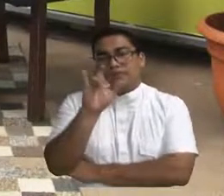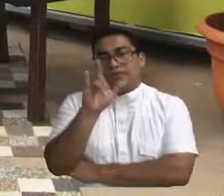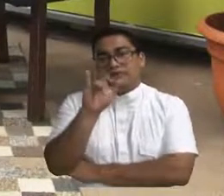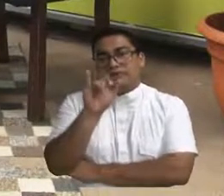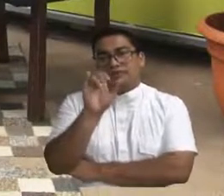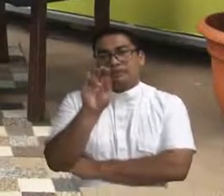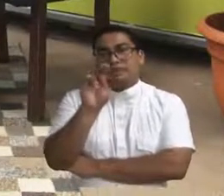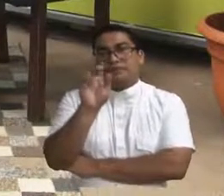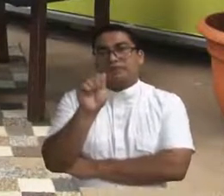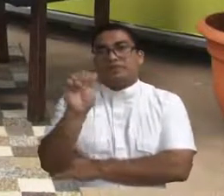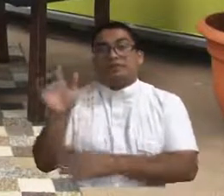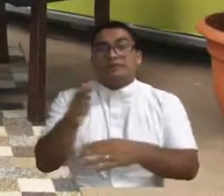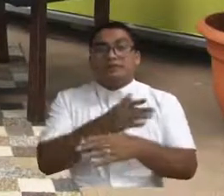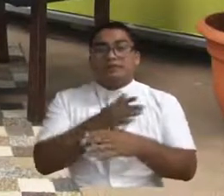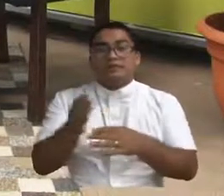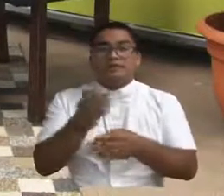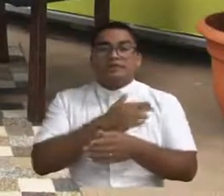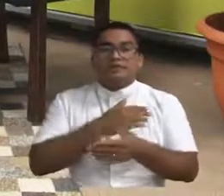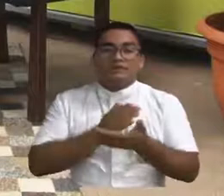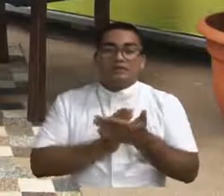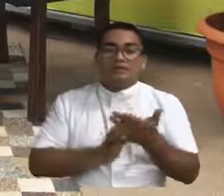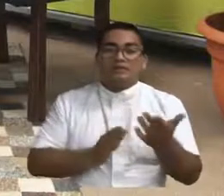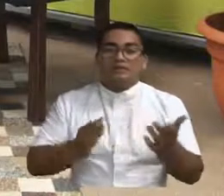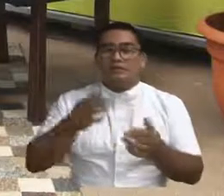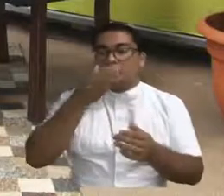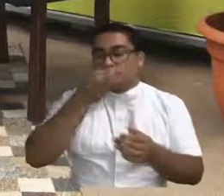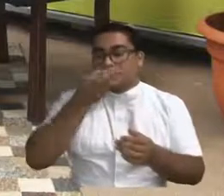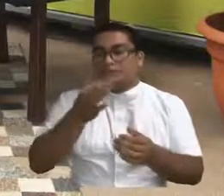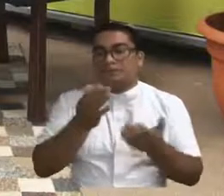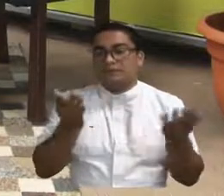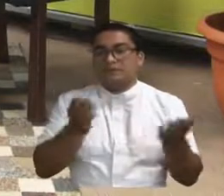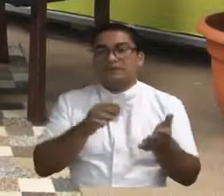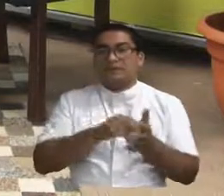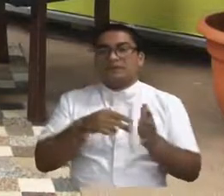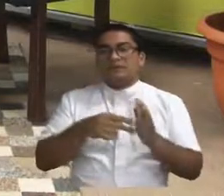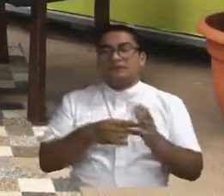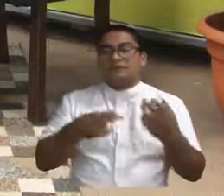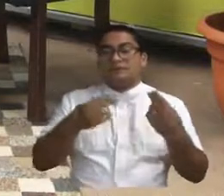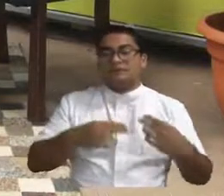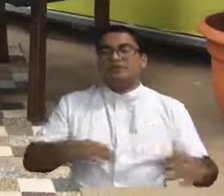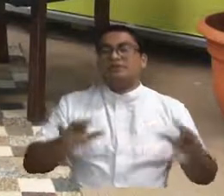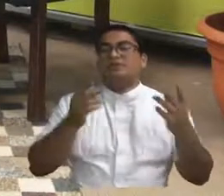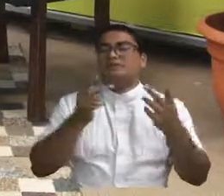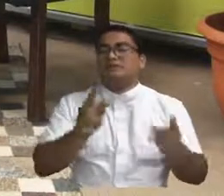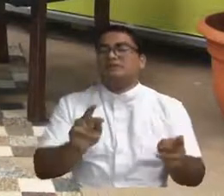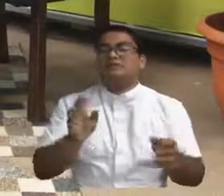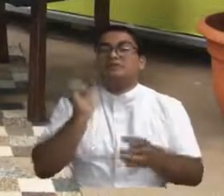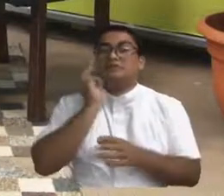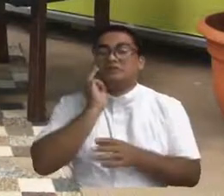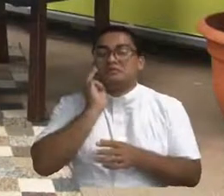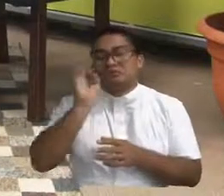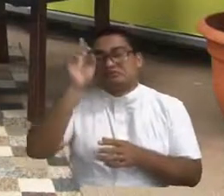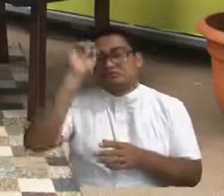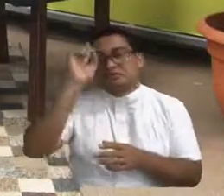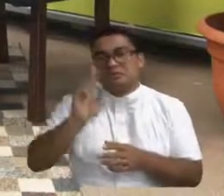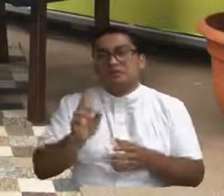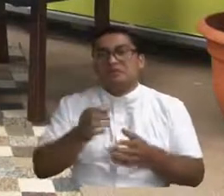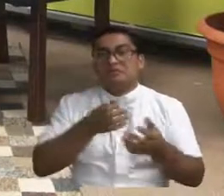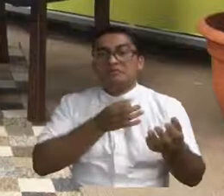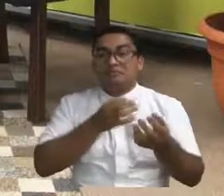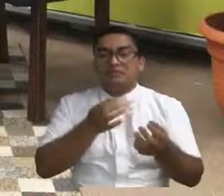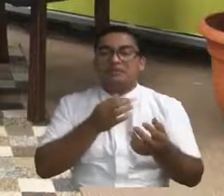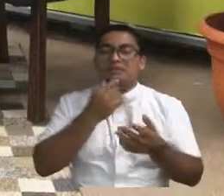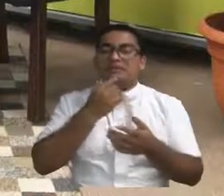la acción de algunas enzimas a nivel del moco, que es el ciclo normal del moco, pero las mamás no saben. Todo eso hay que írselo